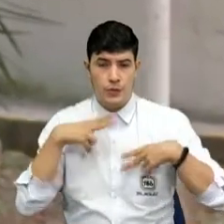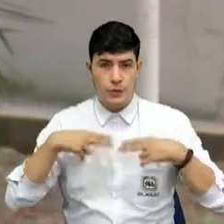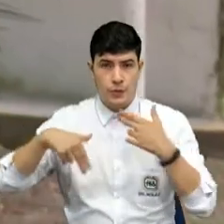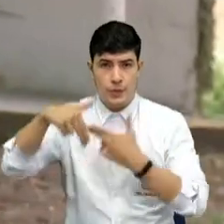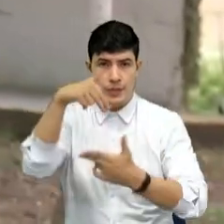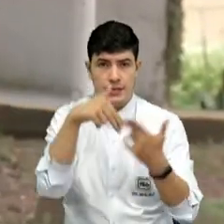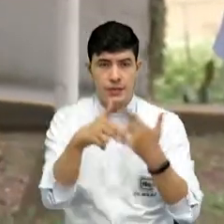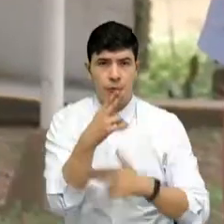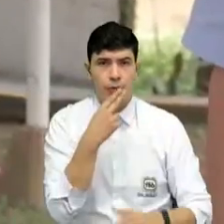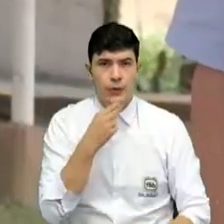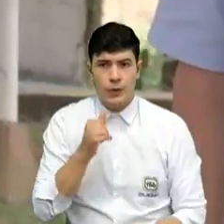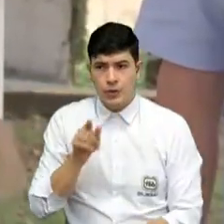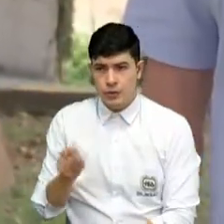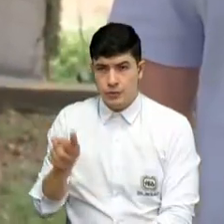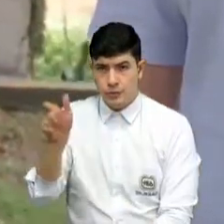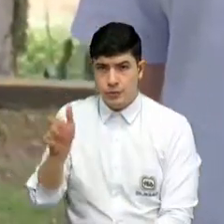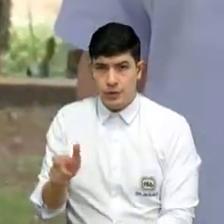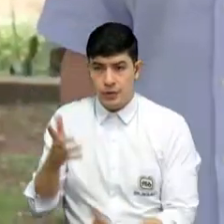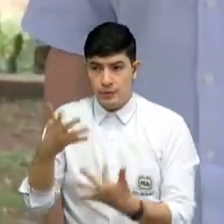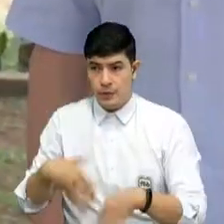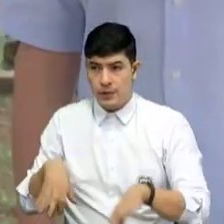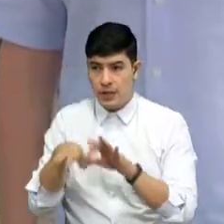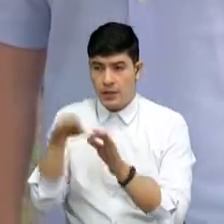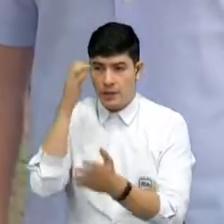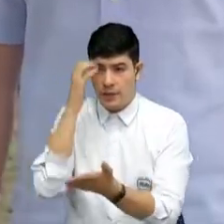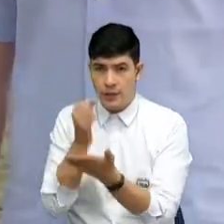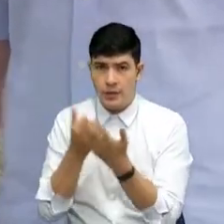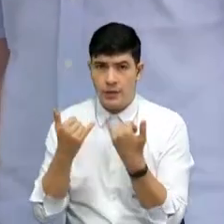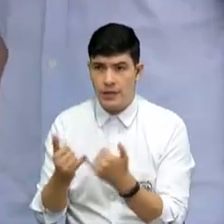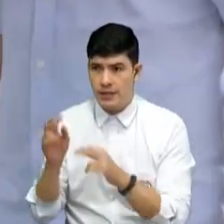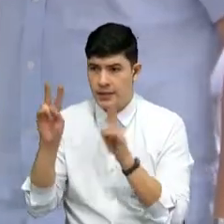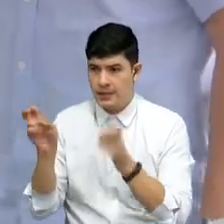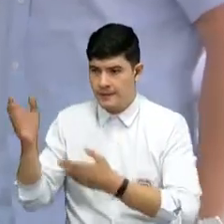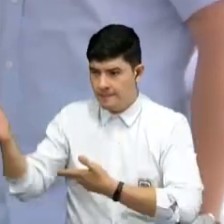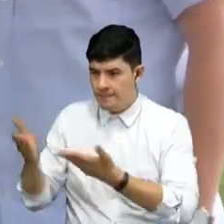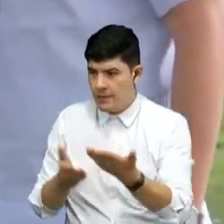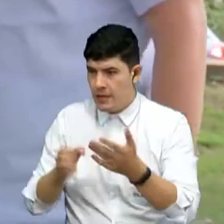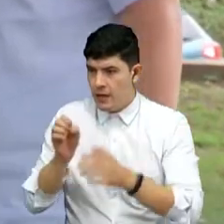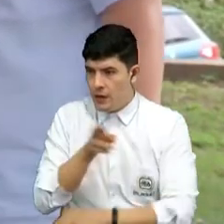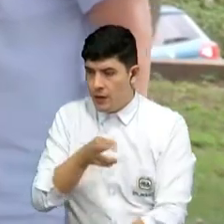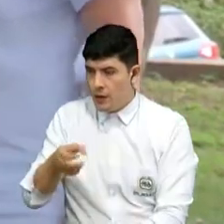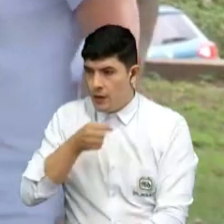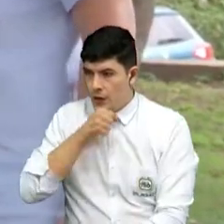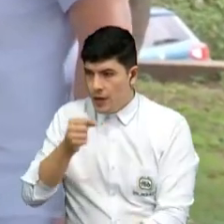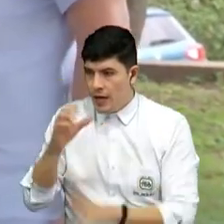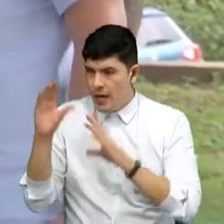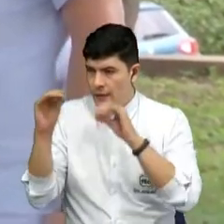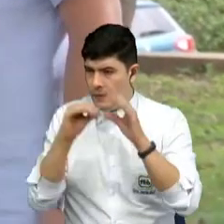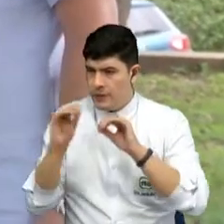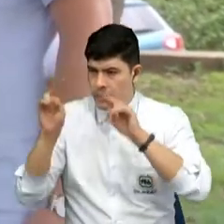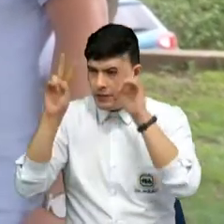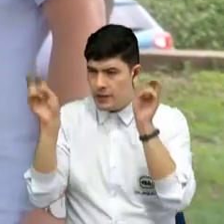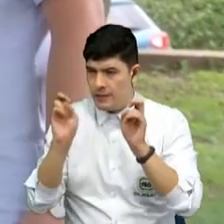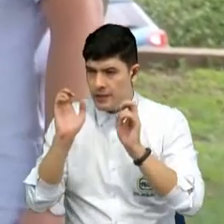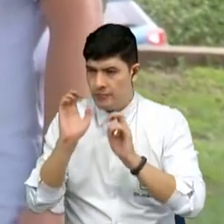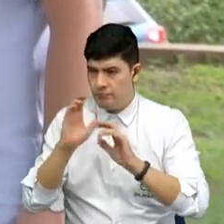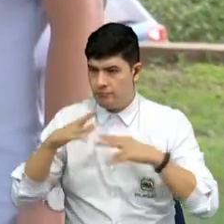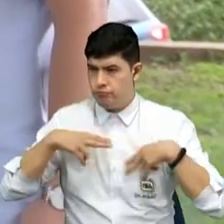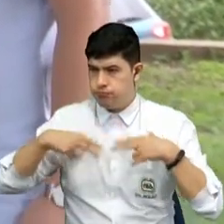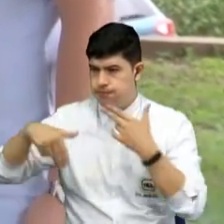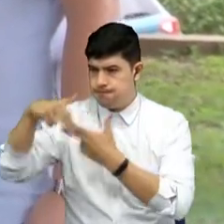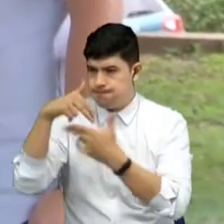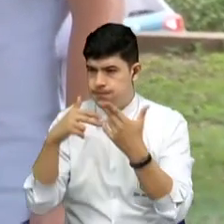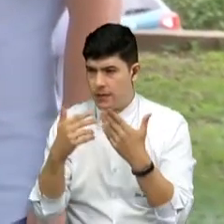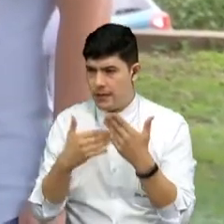tiene en este momento pues dos anuncios muy importantes frente a este tema. Alcalde, bienvenido a Oriente Noticias. Comencemos con el sector del turismo, la reapertura del